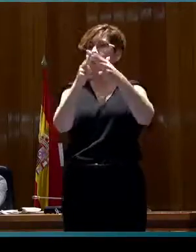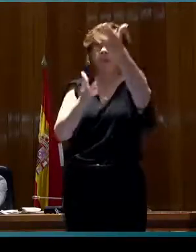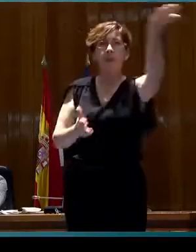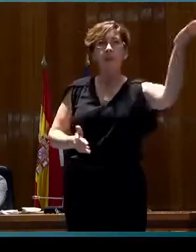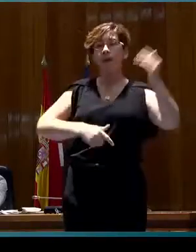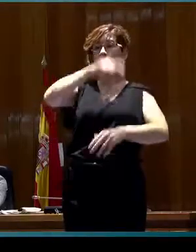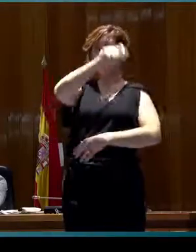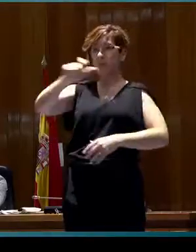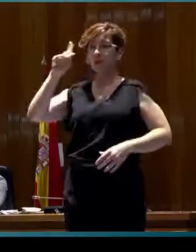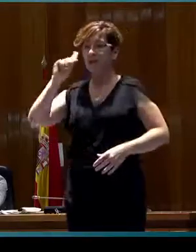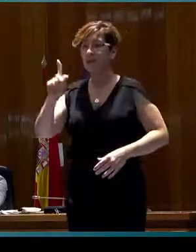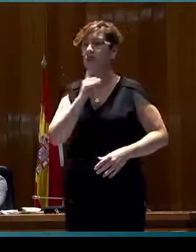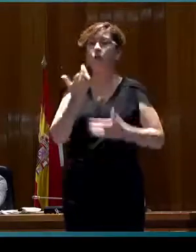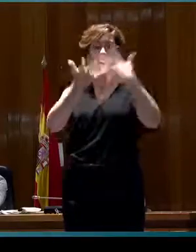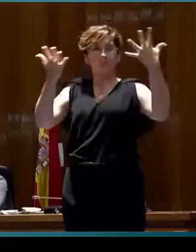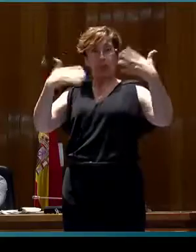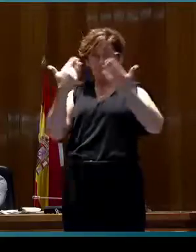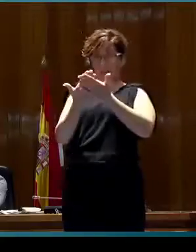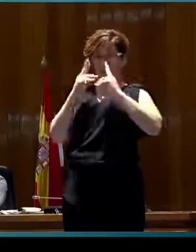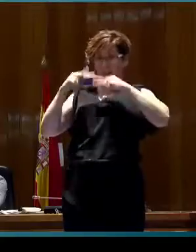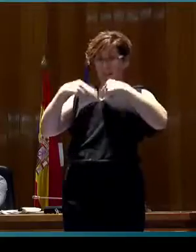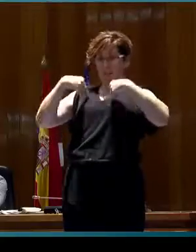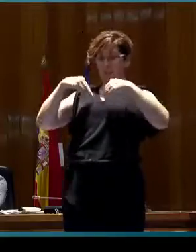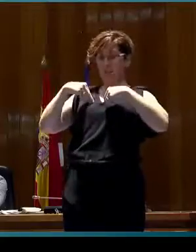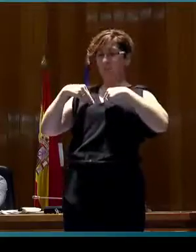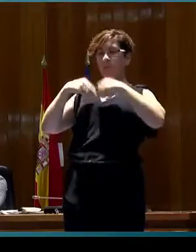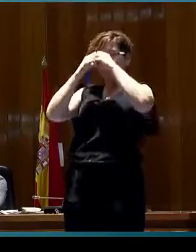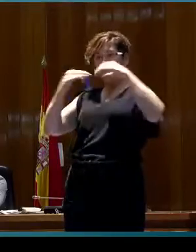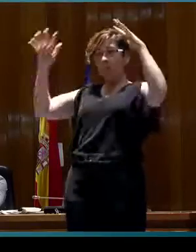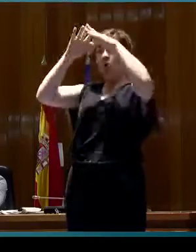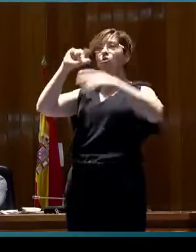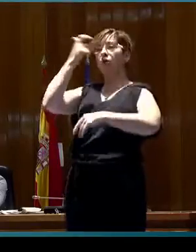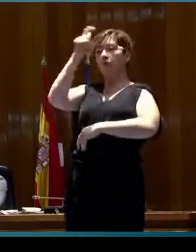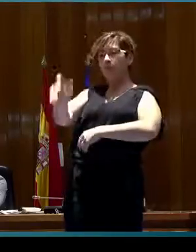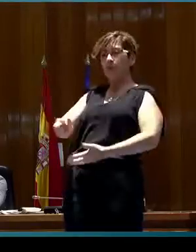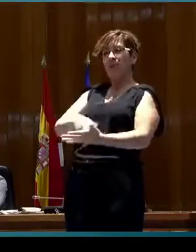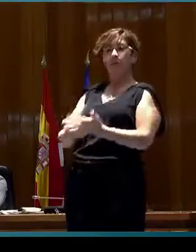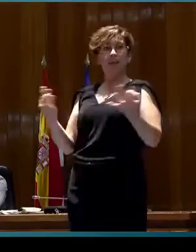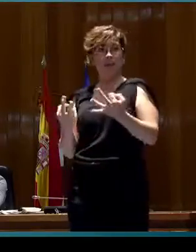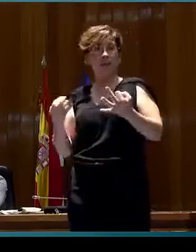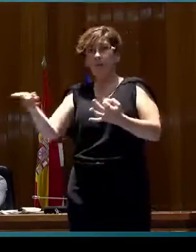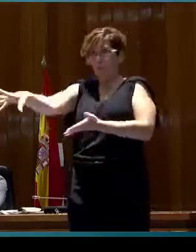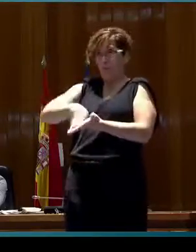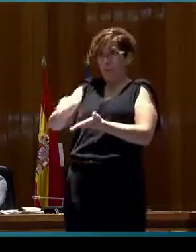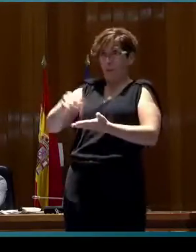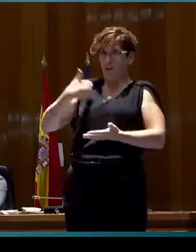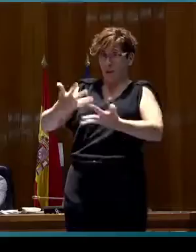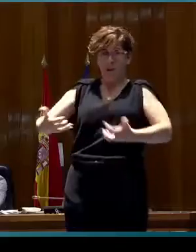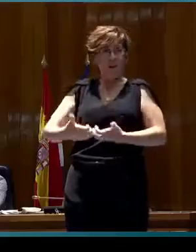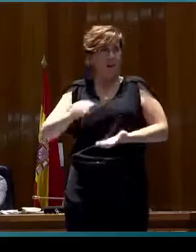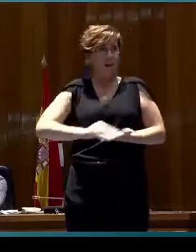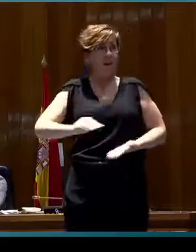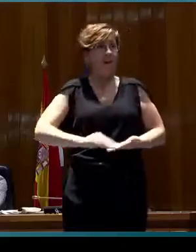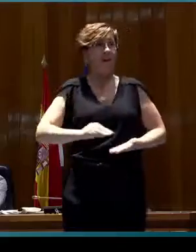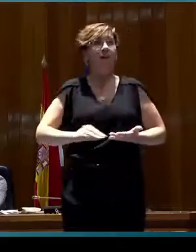mismos tenemos de los intérpretes. Entonces, eso está perfectamente establecido en la literatura. Ya Famularo hablaba de los